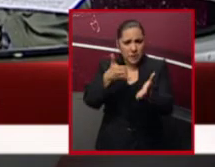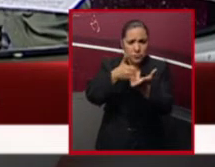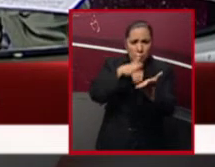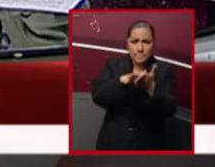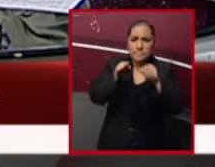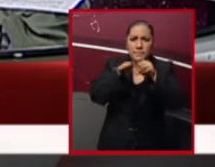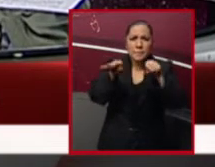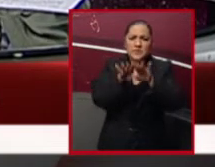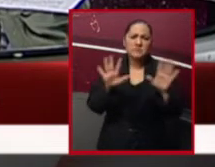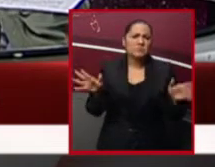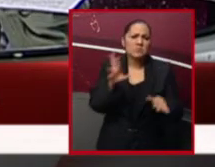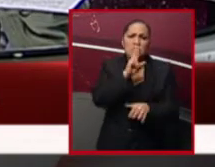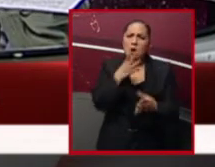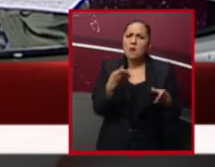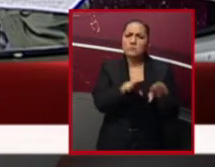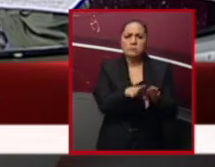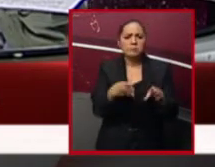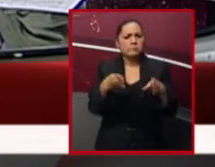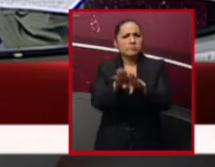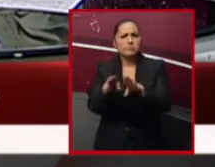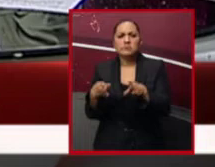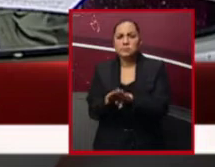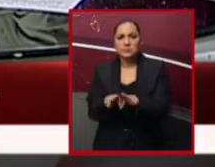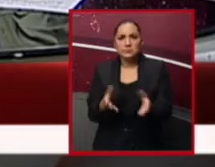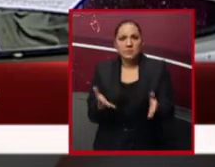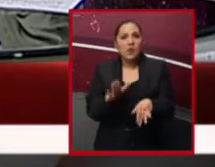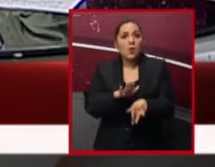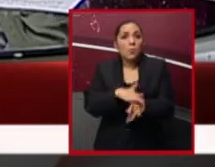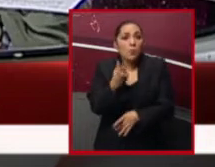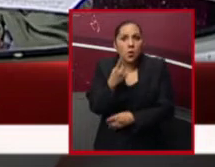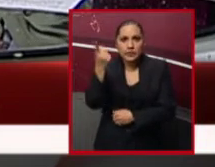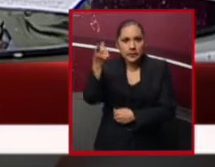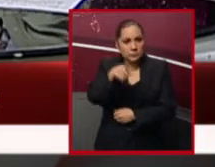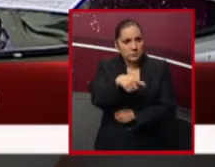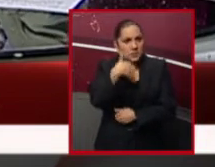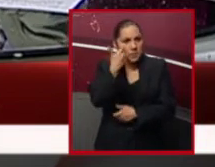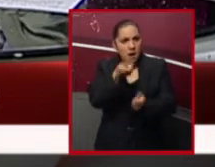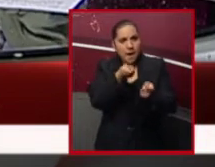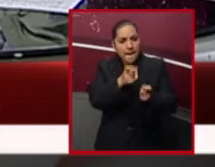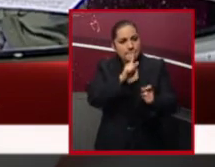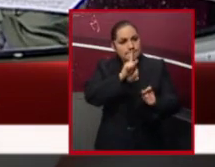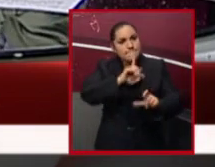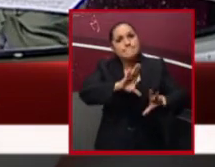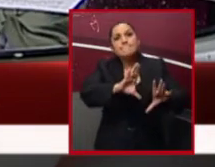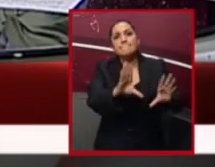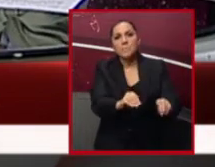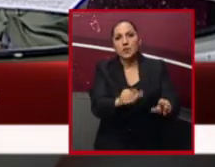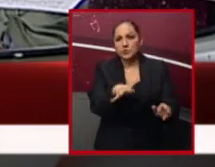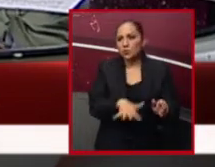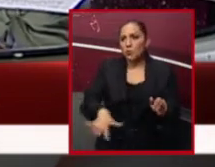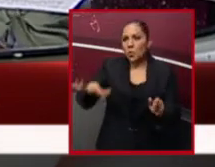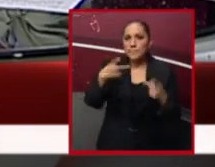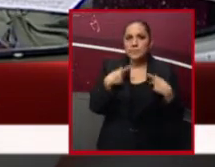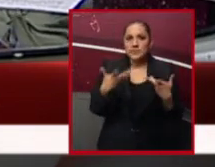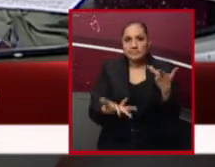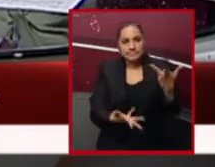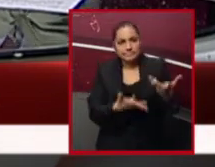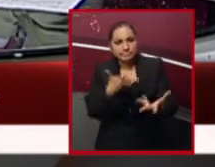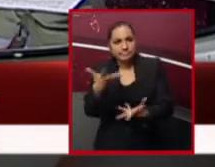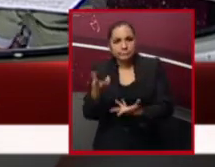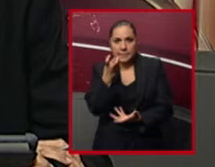no se publican más. ¿Por qué? Porque de lo que se trata es de guardar silencio ante ese terror que vive la sociedad.